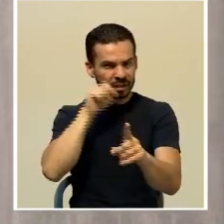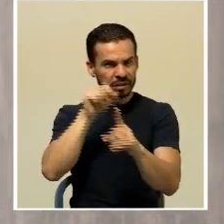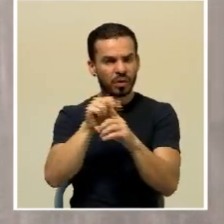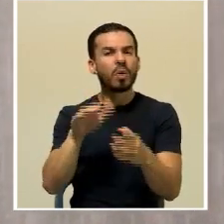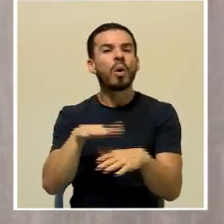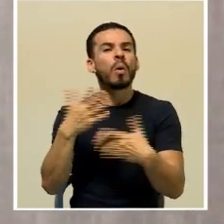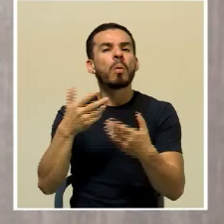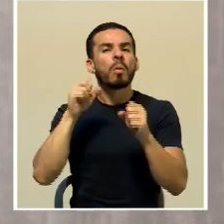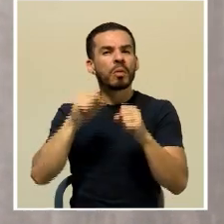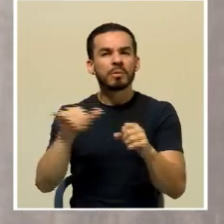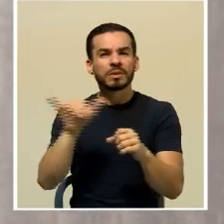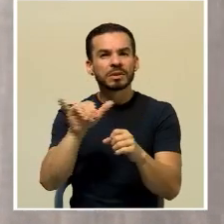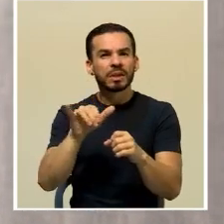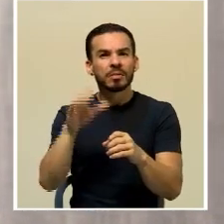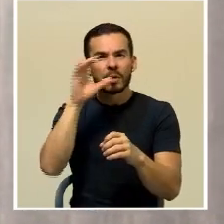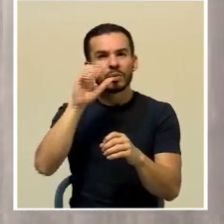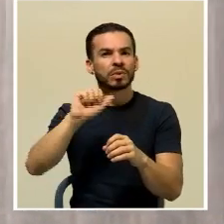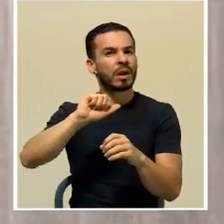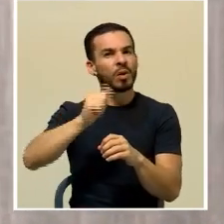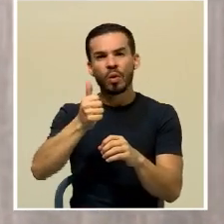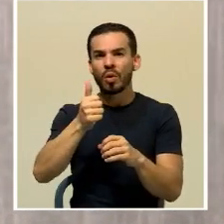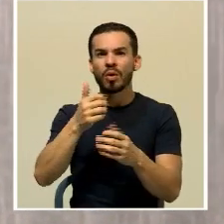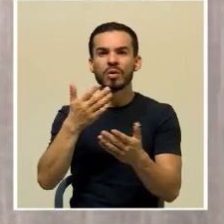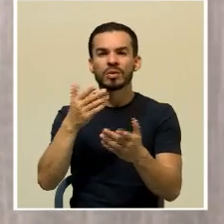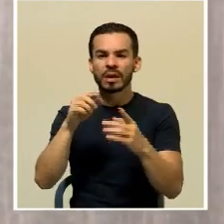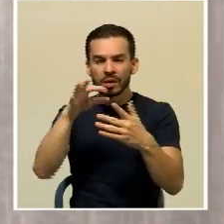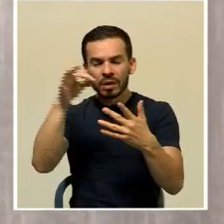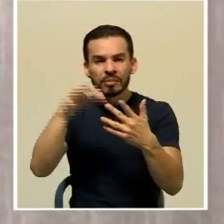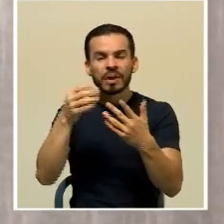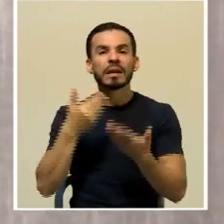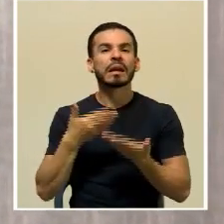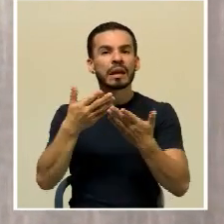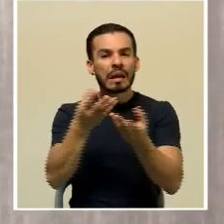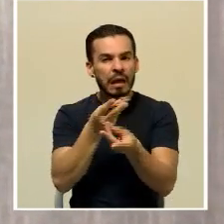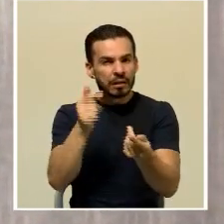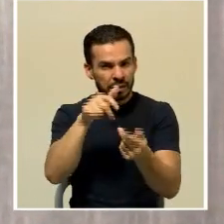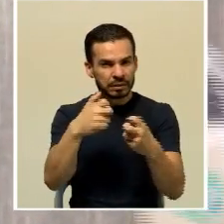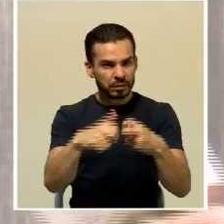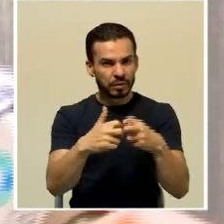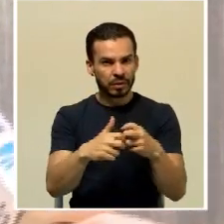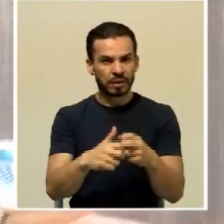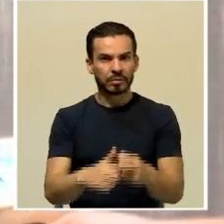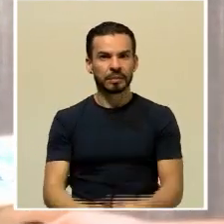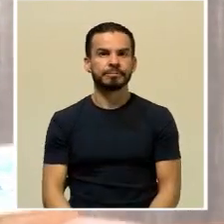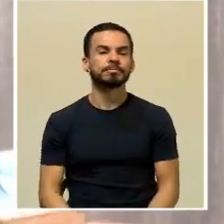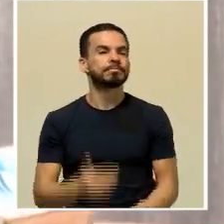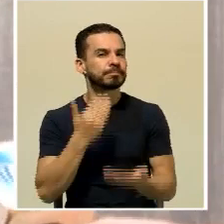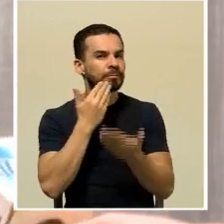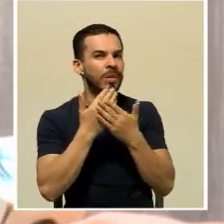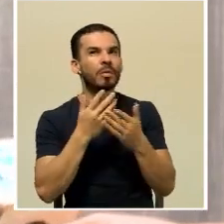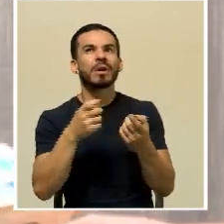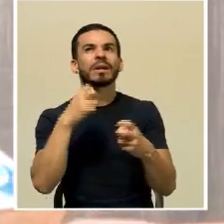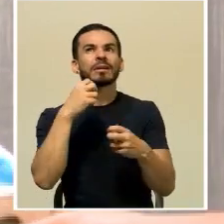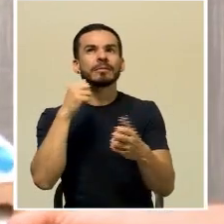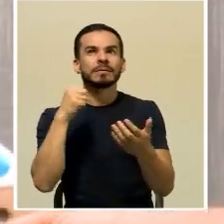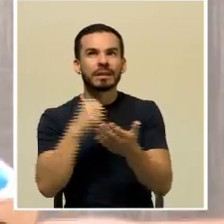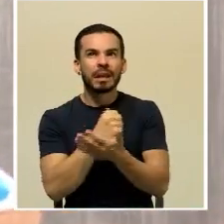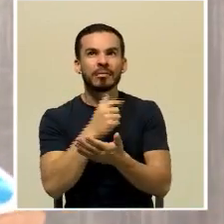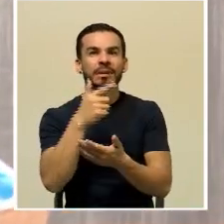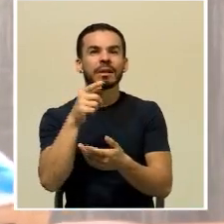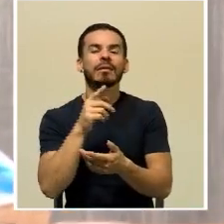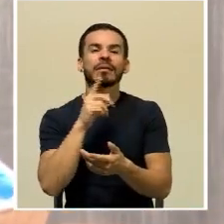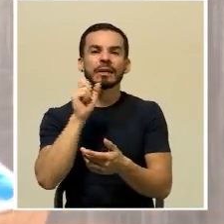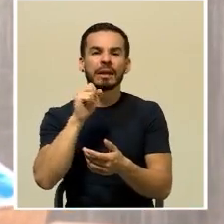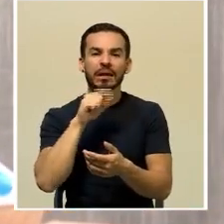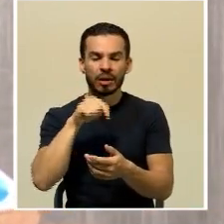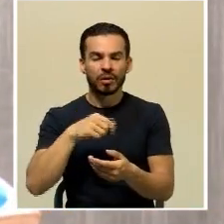cómo podemos también buscar otras alternativas que generen un alivio a esta crisis? Sí, bueno, es muy lamentable que efectivamente